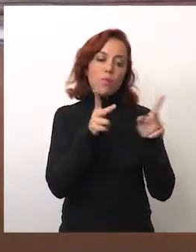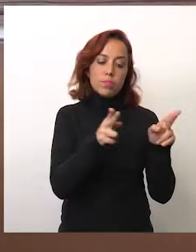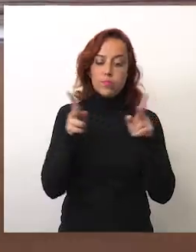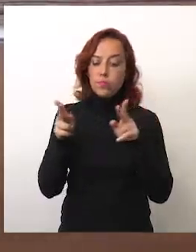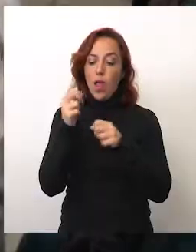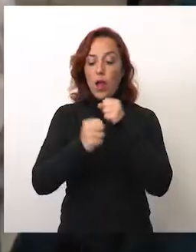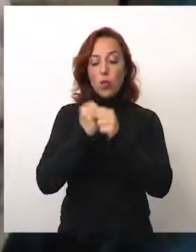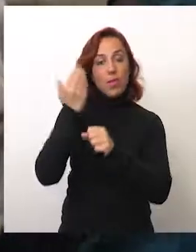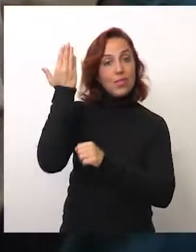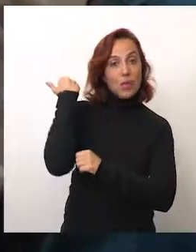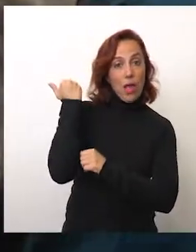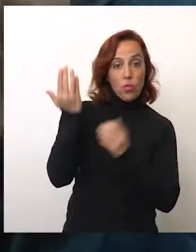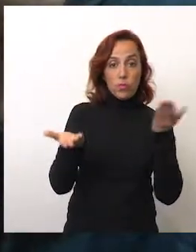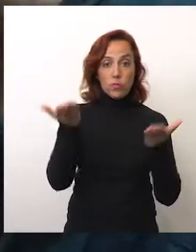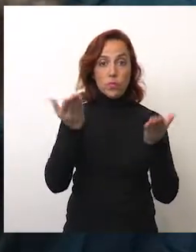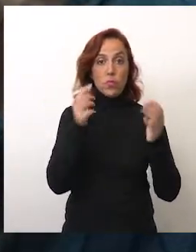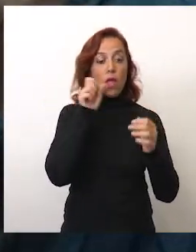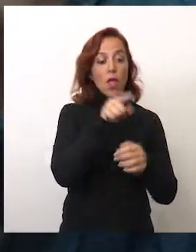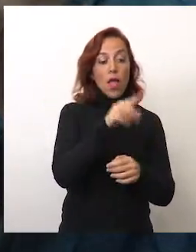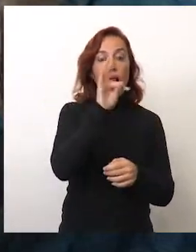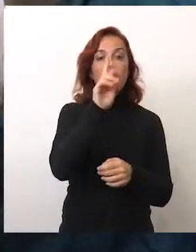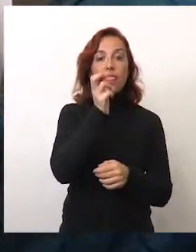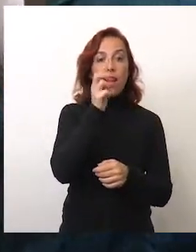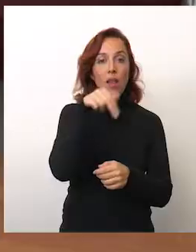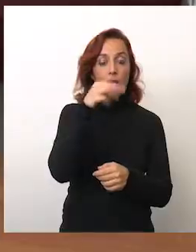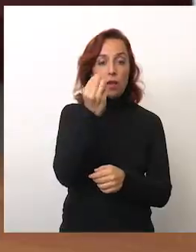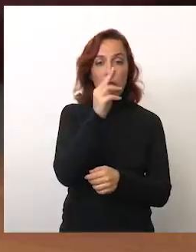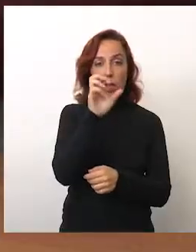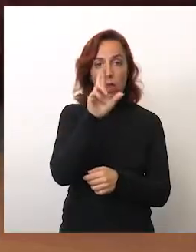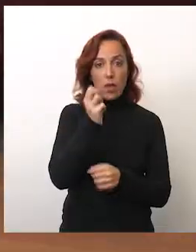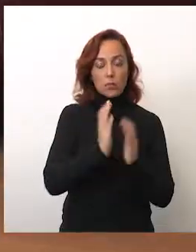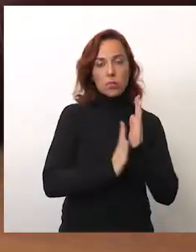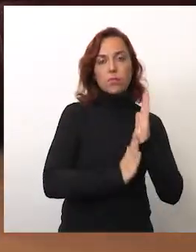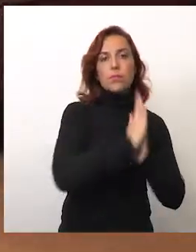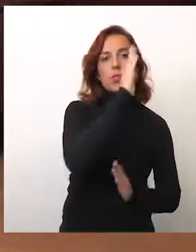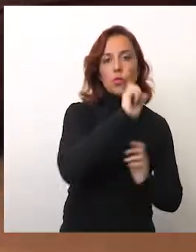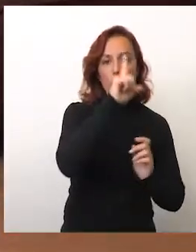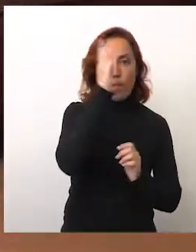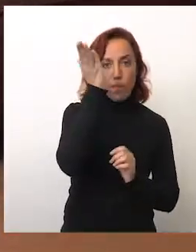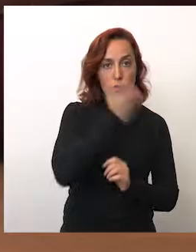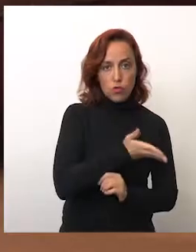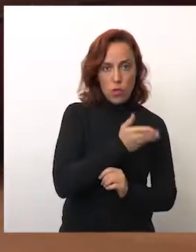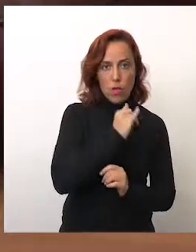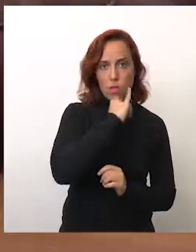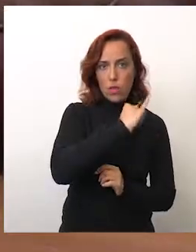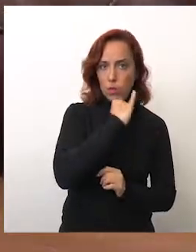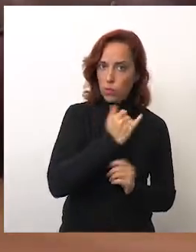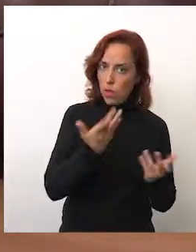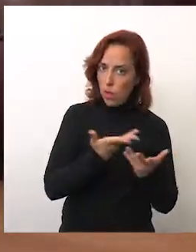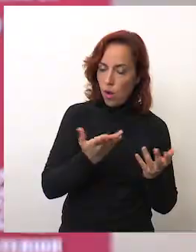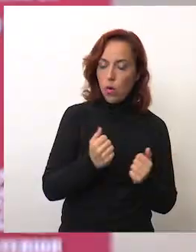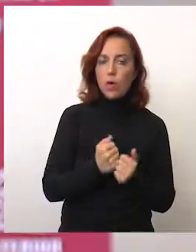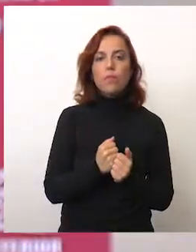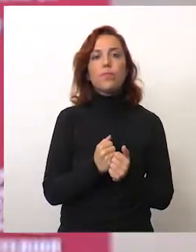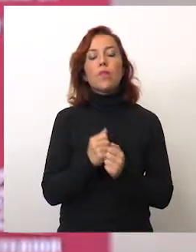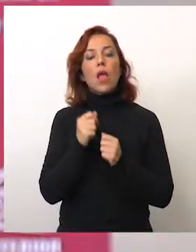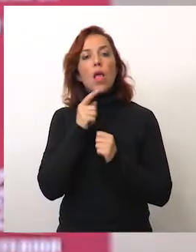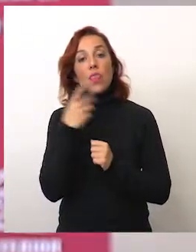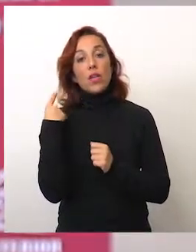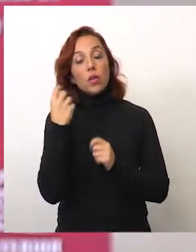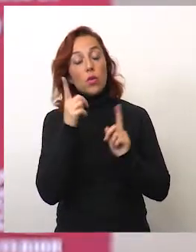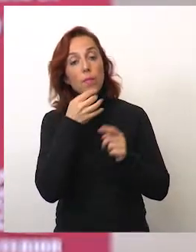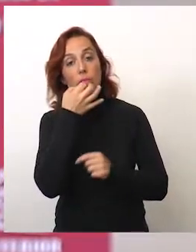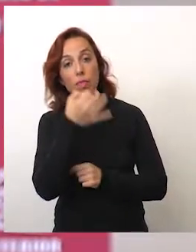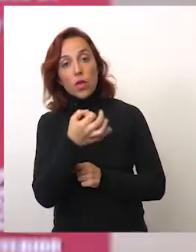tenemos que, por ejemplo, Tranqueras aumentó en un alto porcentaje el número de denuncias. Zabaleta también